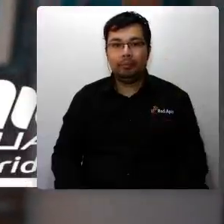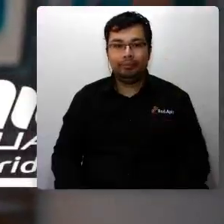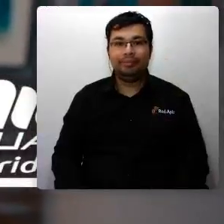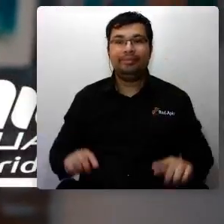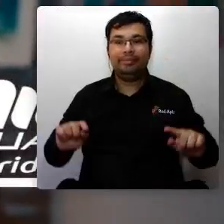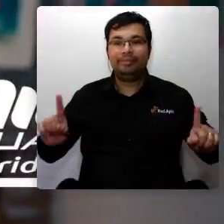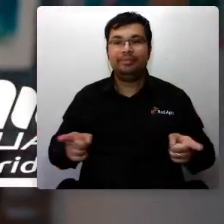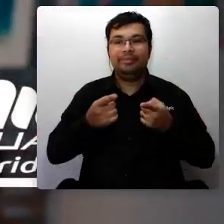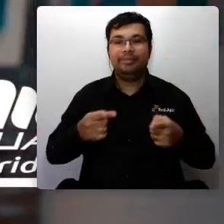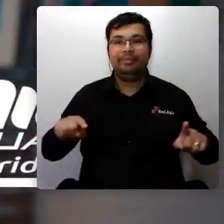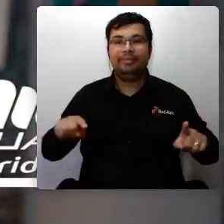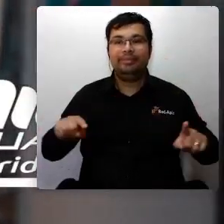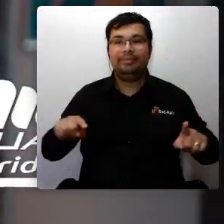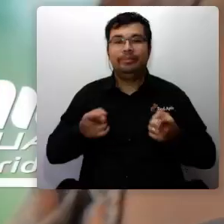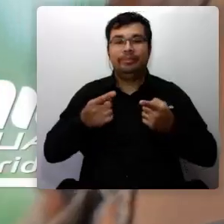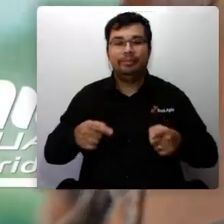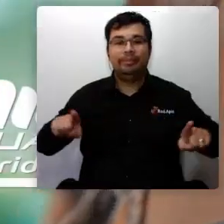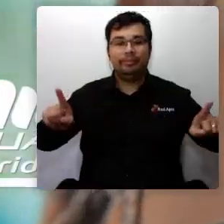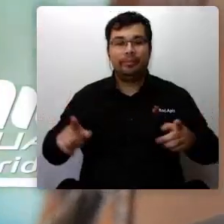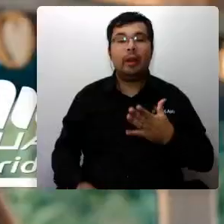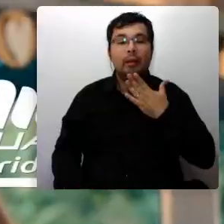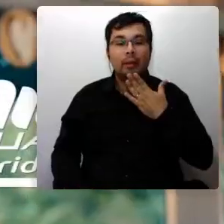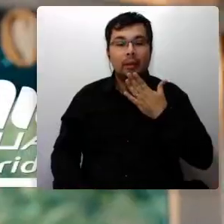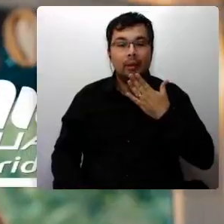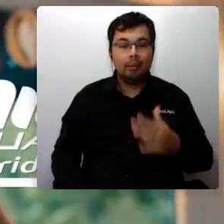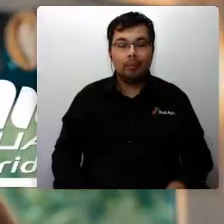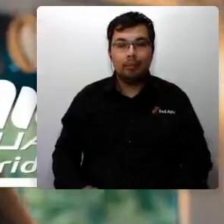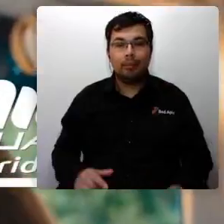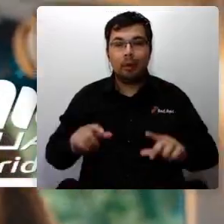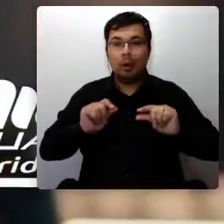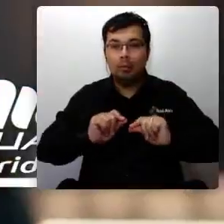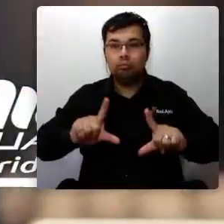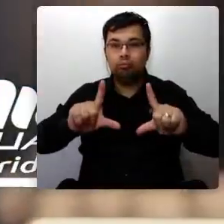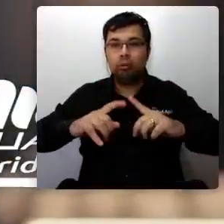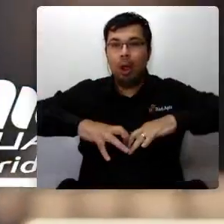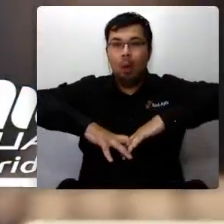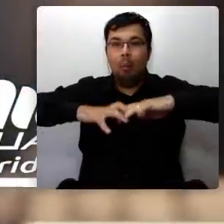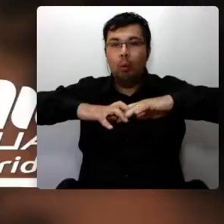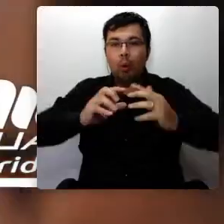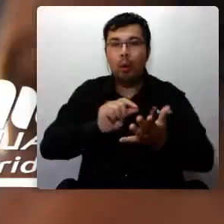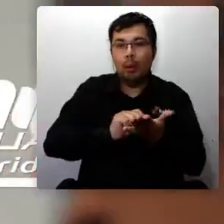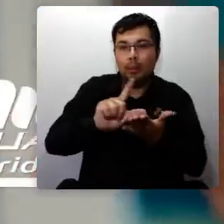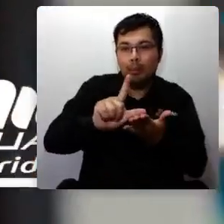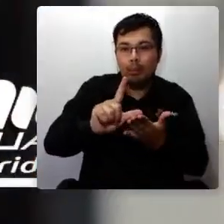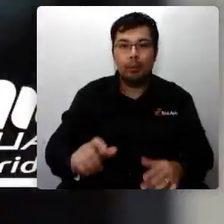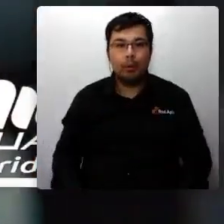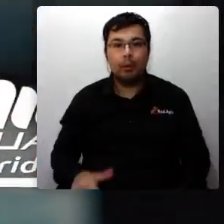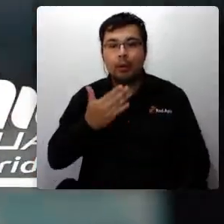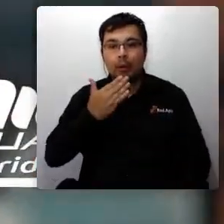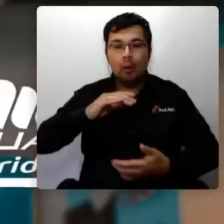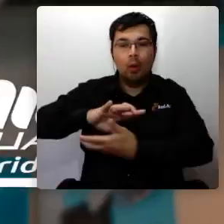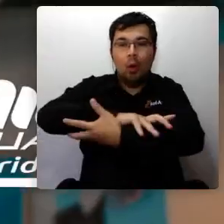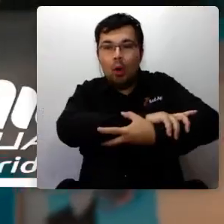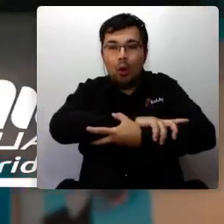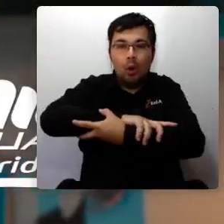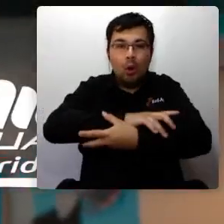También potenciamos los emprendimientos con alianzas, webinars y actividades para llevar cada negocio un paso más